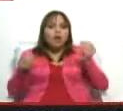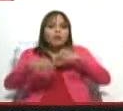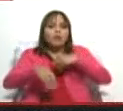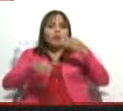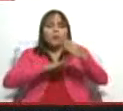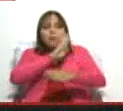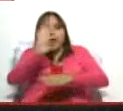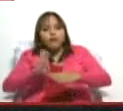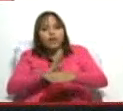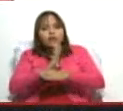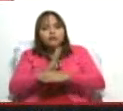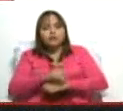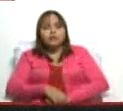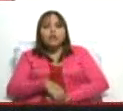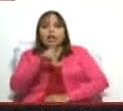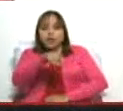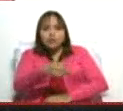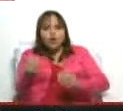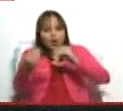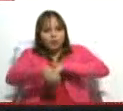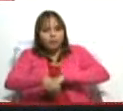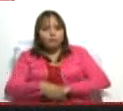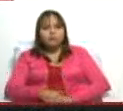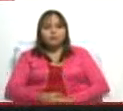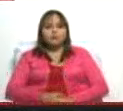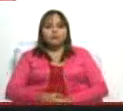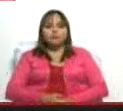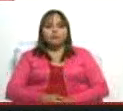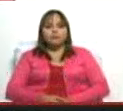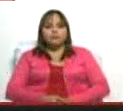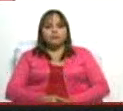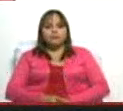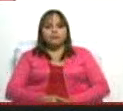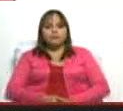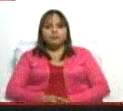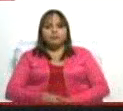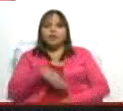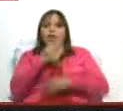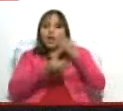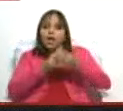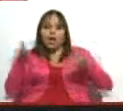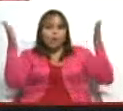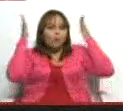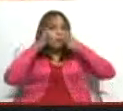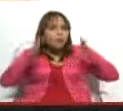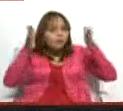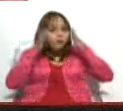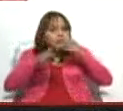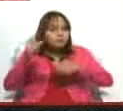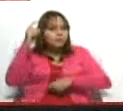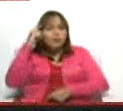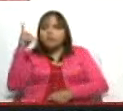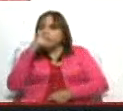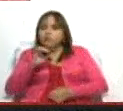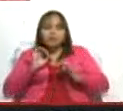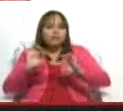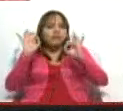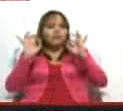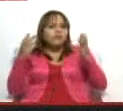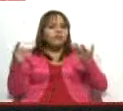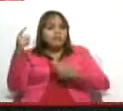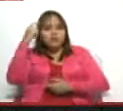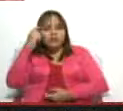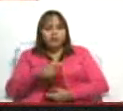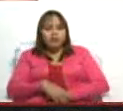punto de conexión. Y se va a hacer una recomendación de fechas, no hay una fecha en particular.